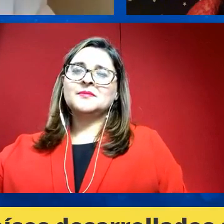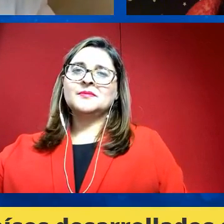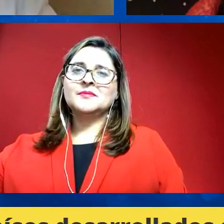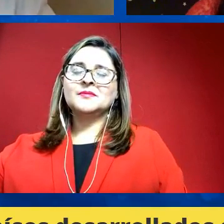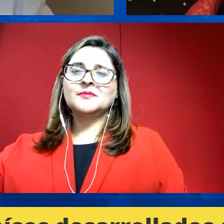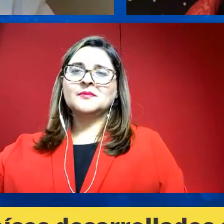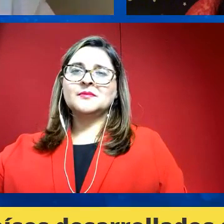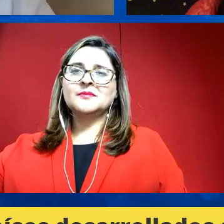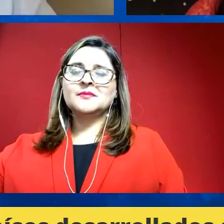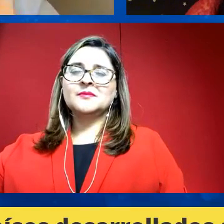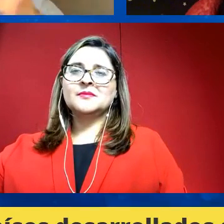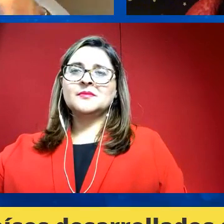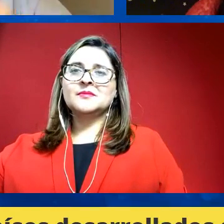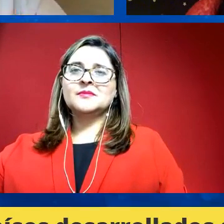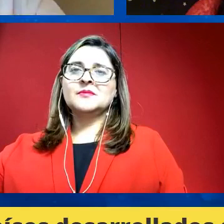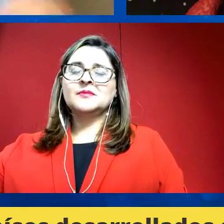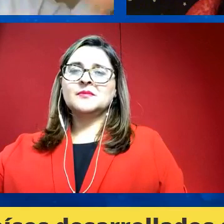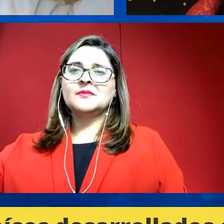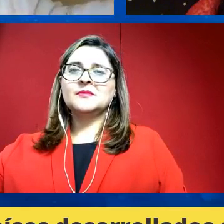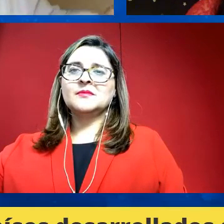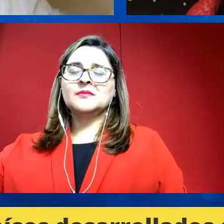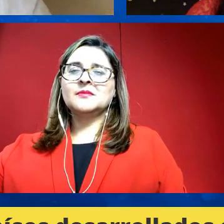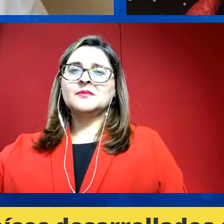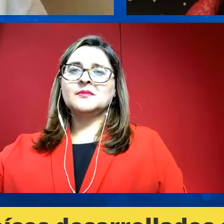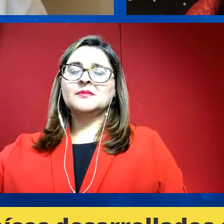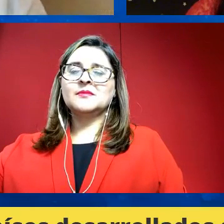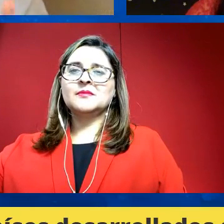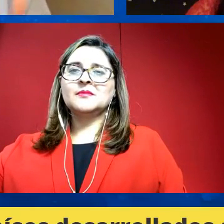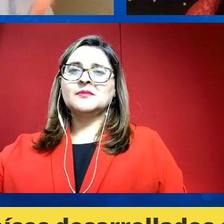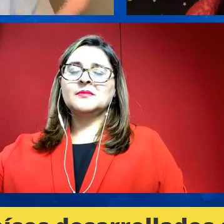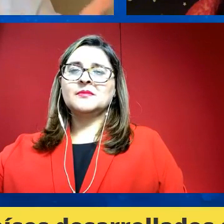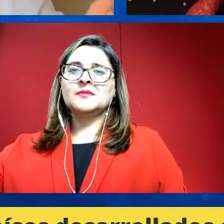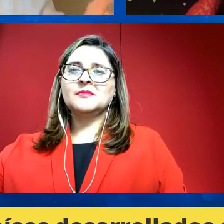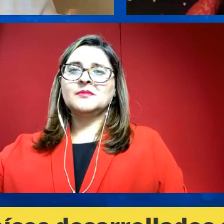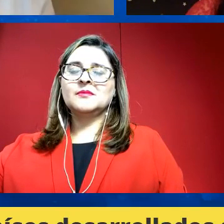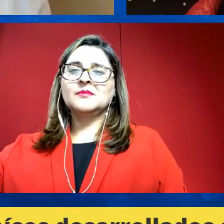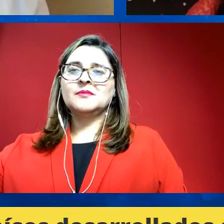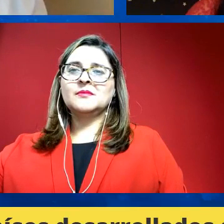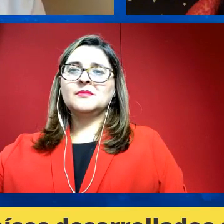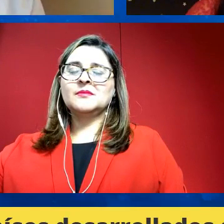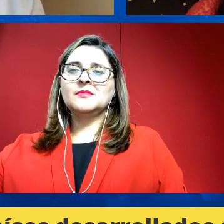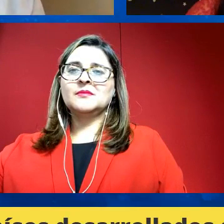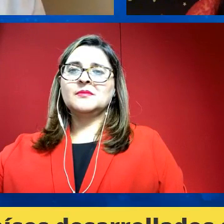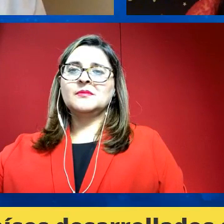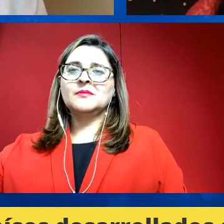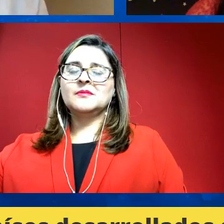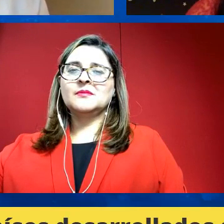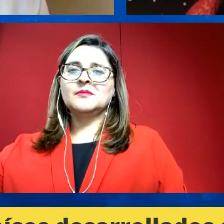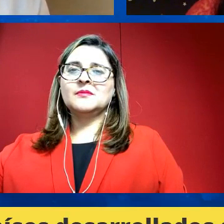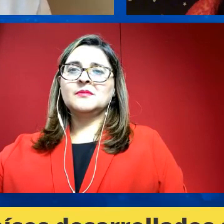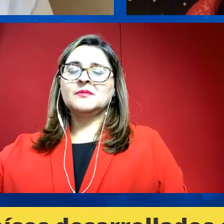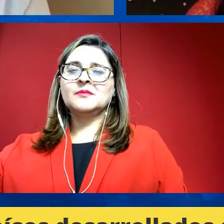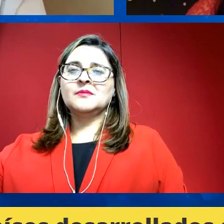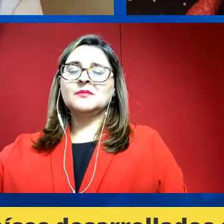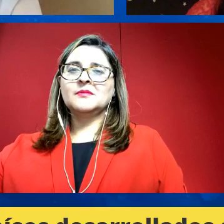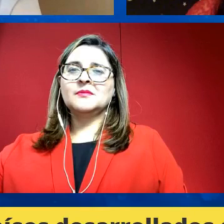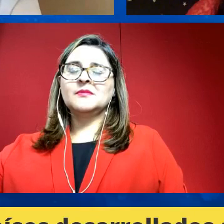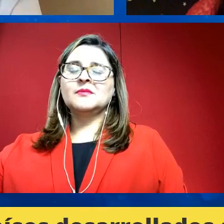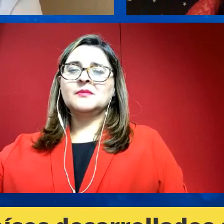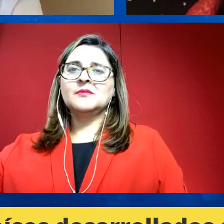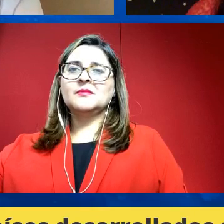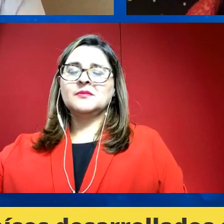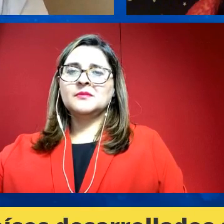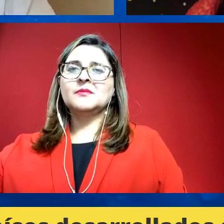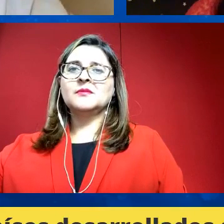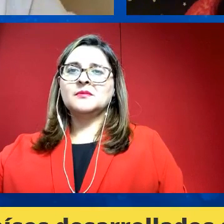es más geología, es mucho más biología marina, es mucho más investigaciones en biología. ¿Con esta